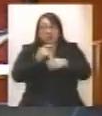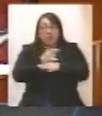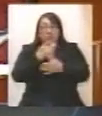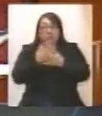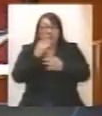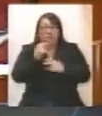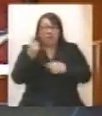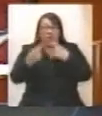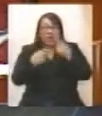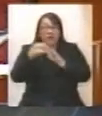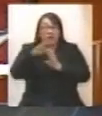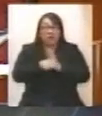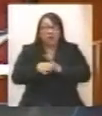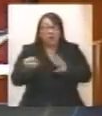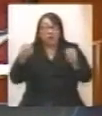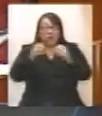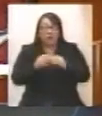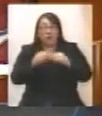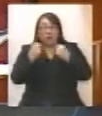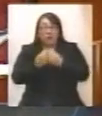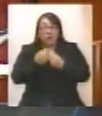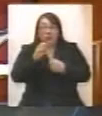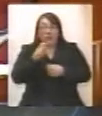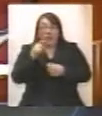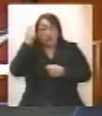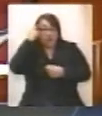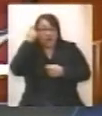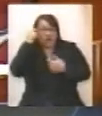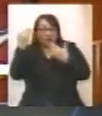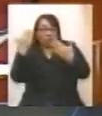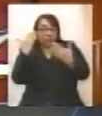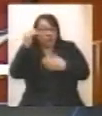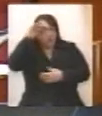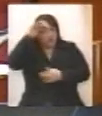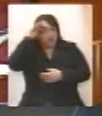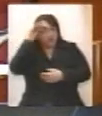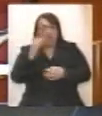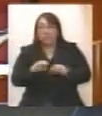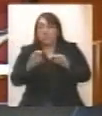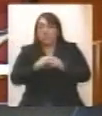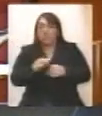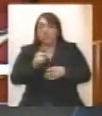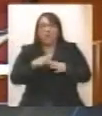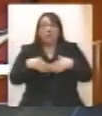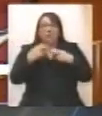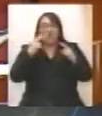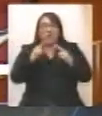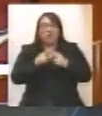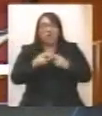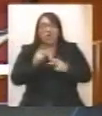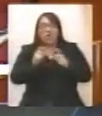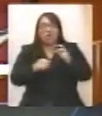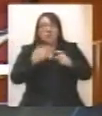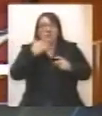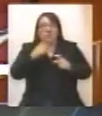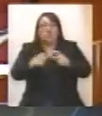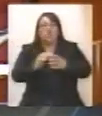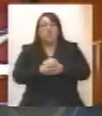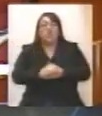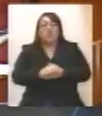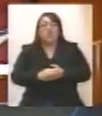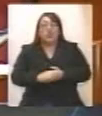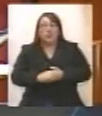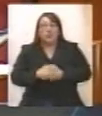delitos menores e implementar grupos de élite de inteligencia policial operativa para identificar a los autores de los delitos de